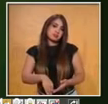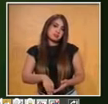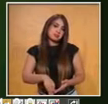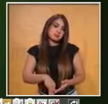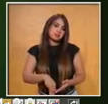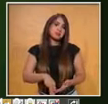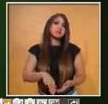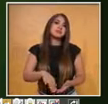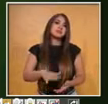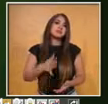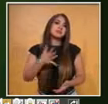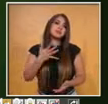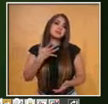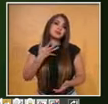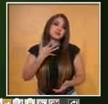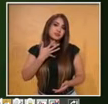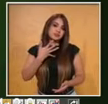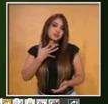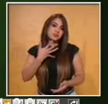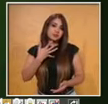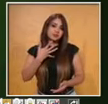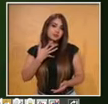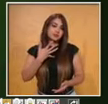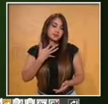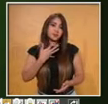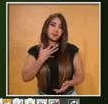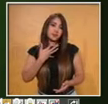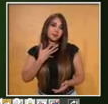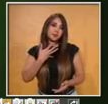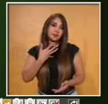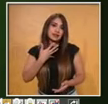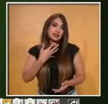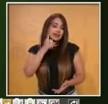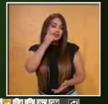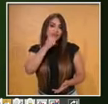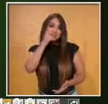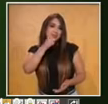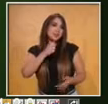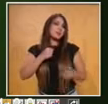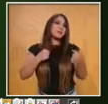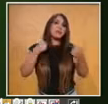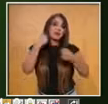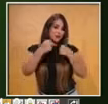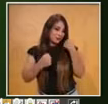lecho, me encuentro siempre corriendo. ¿Qué es?